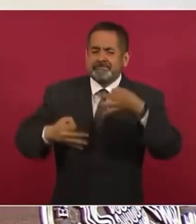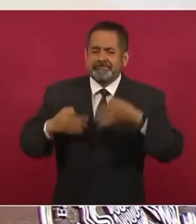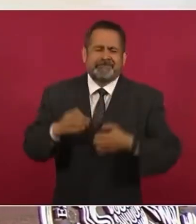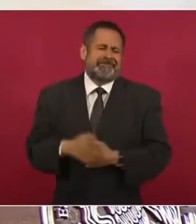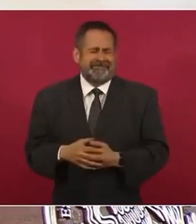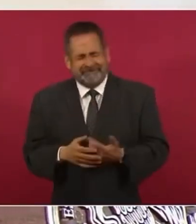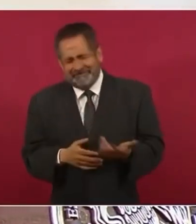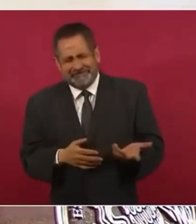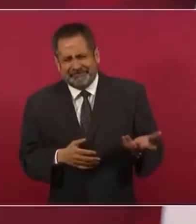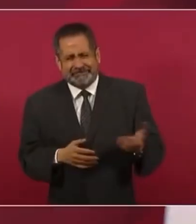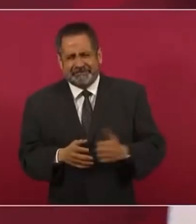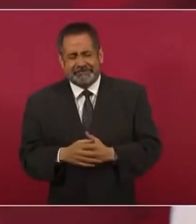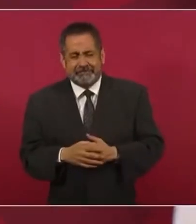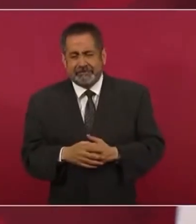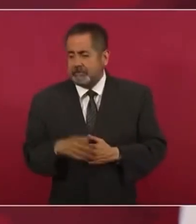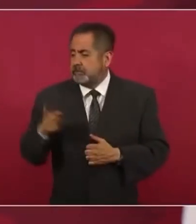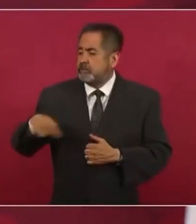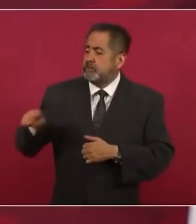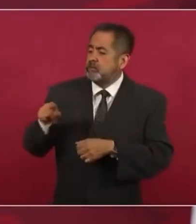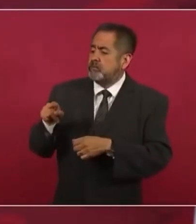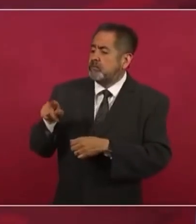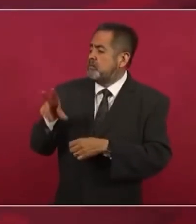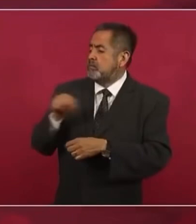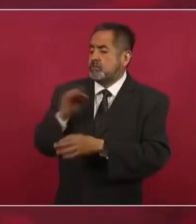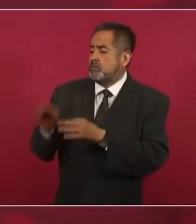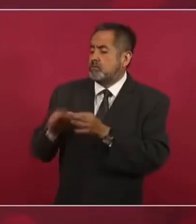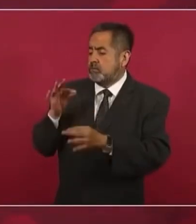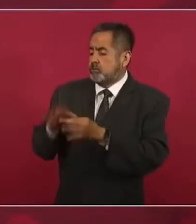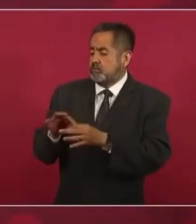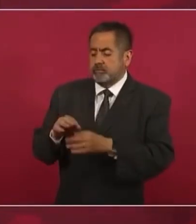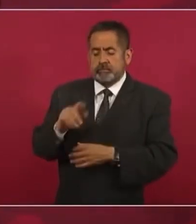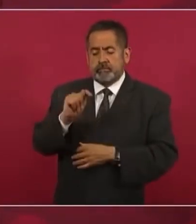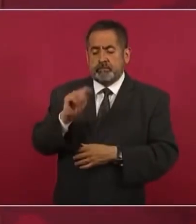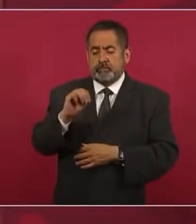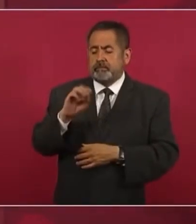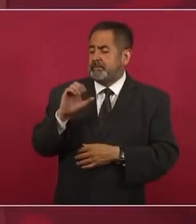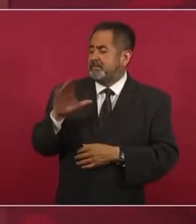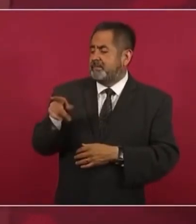estábamos incumpliendo con el tratado,